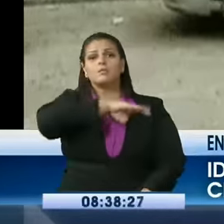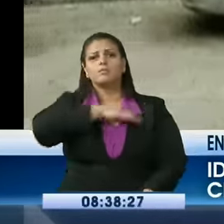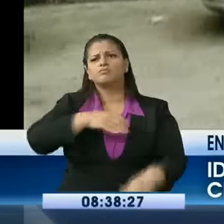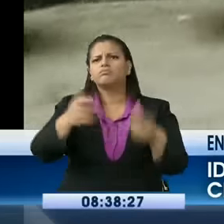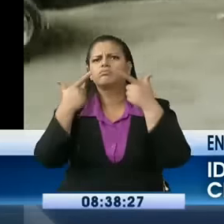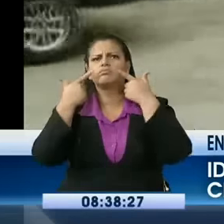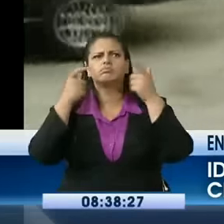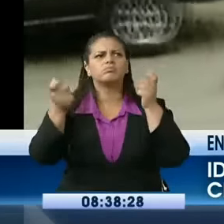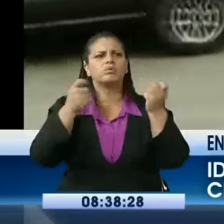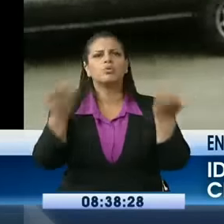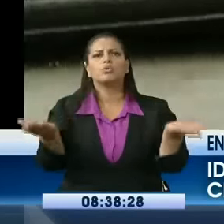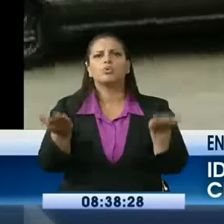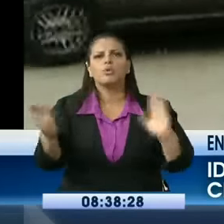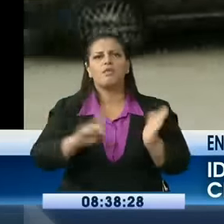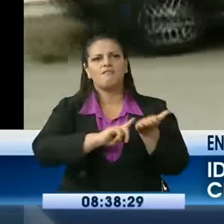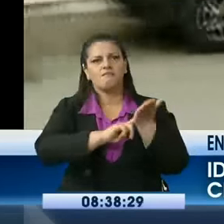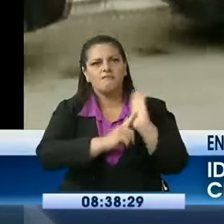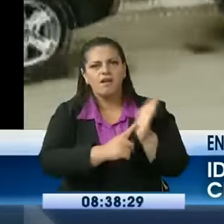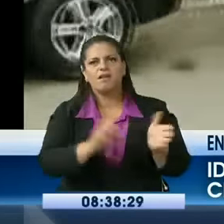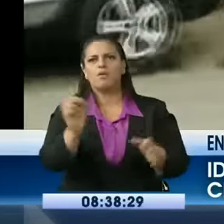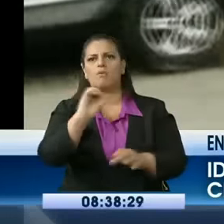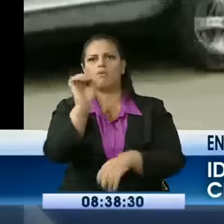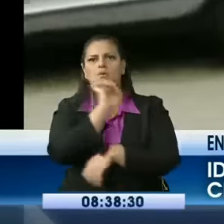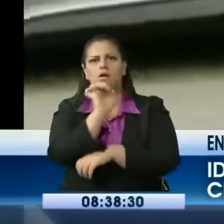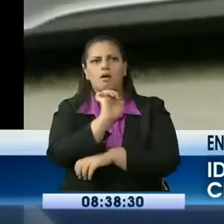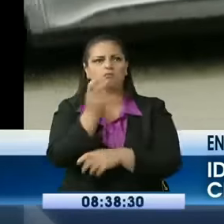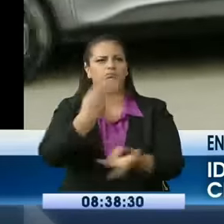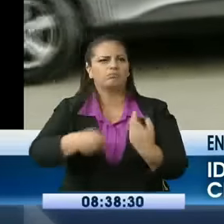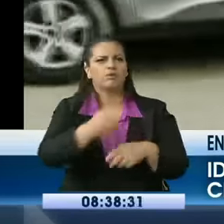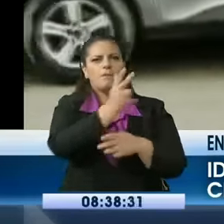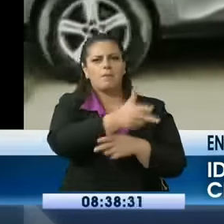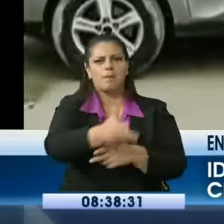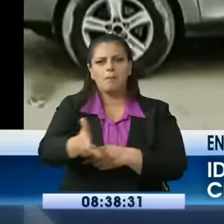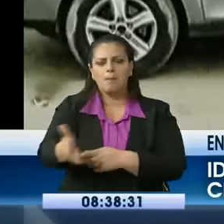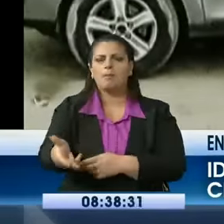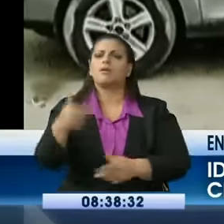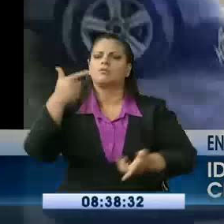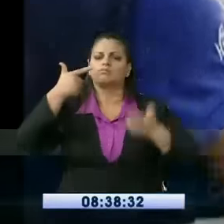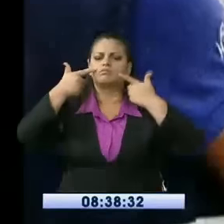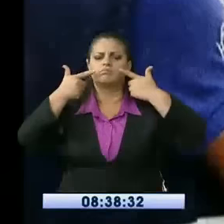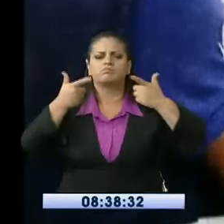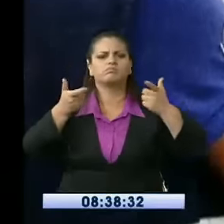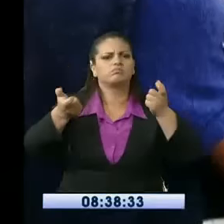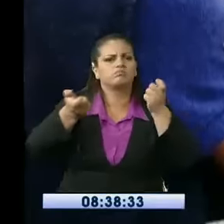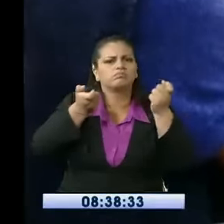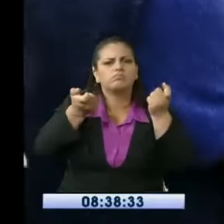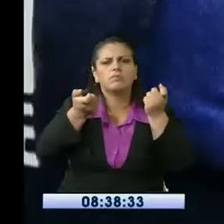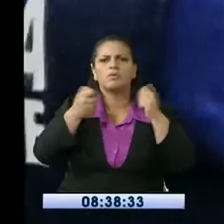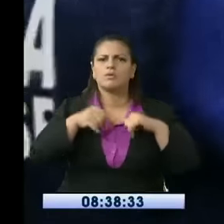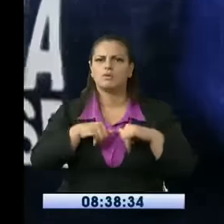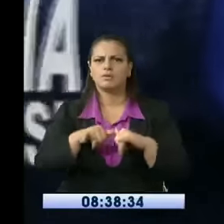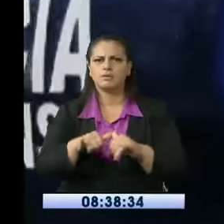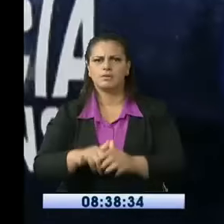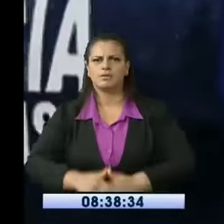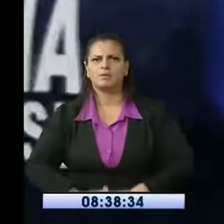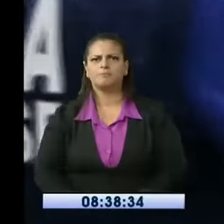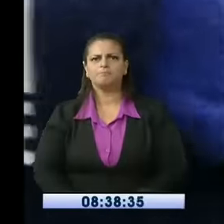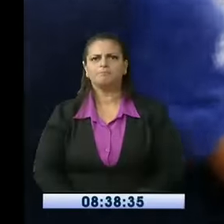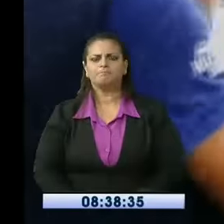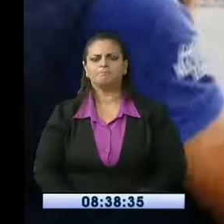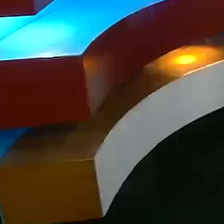silencioso, de escandalosas consecuencias, informó Jorge Escobar.